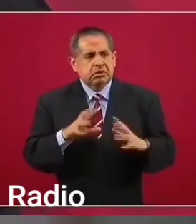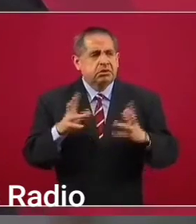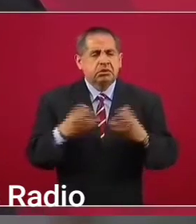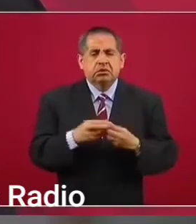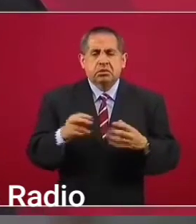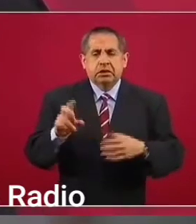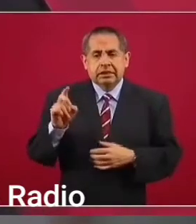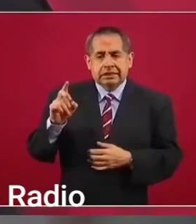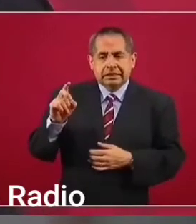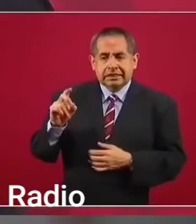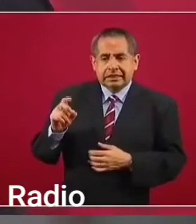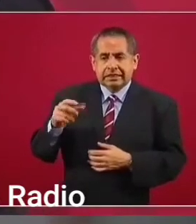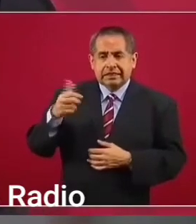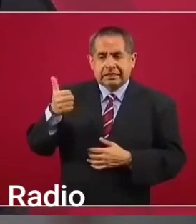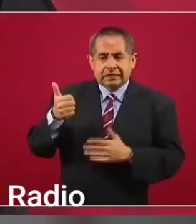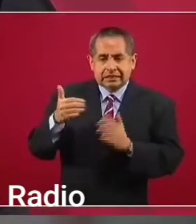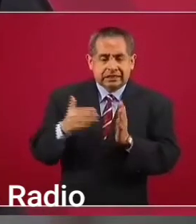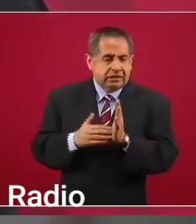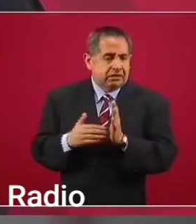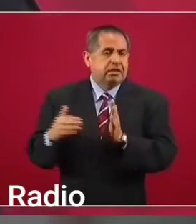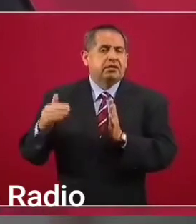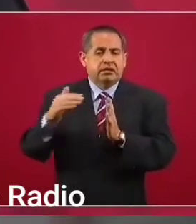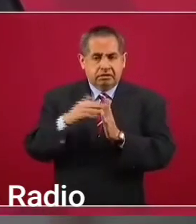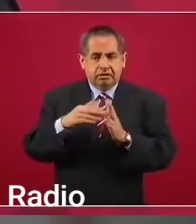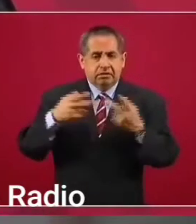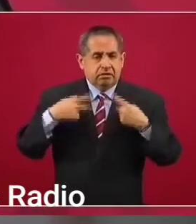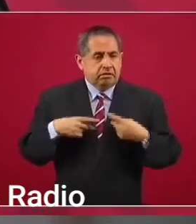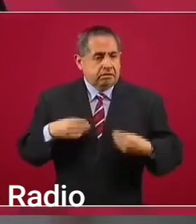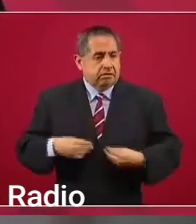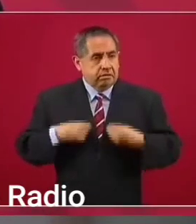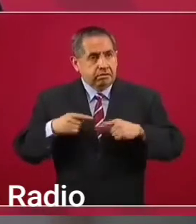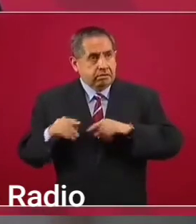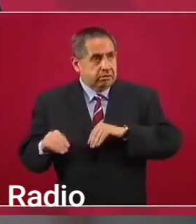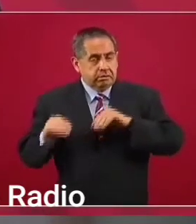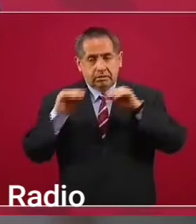36 millones de habitantes.